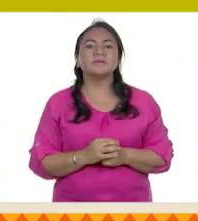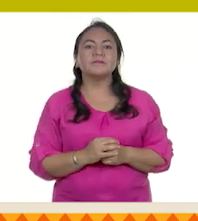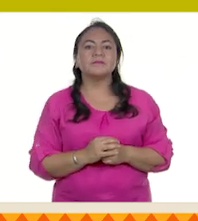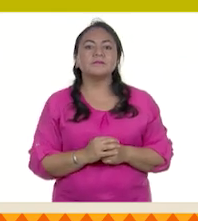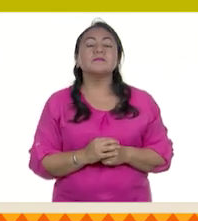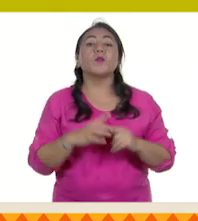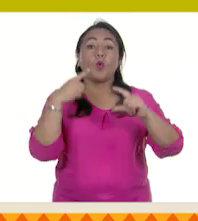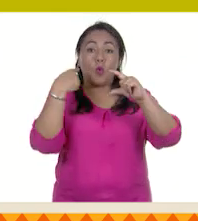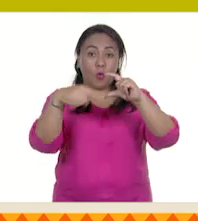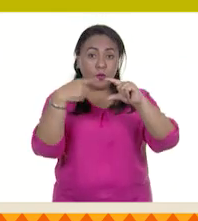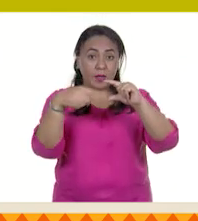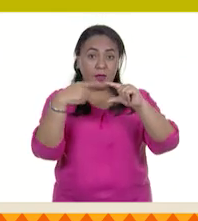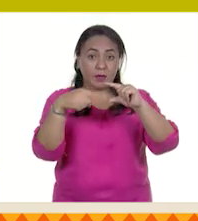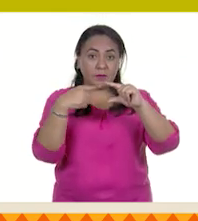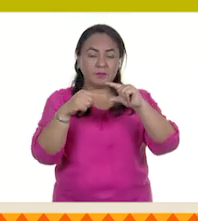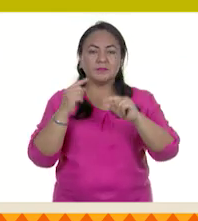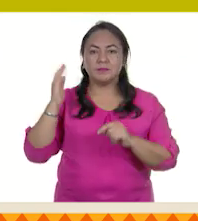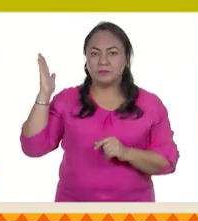Correo